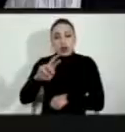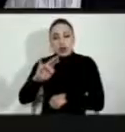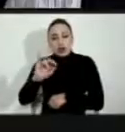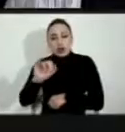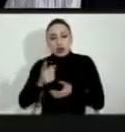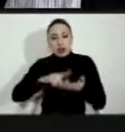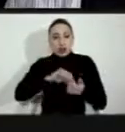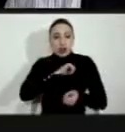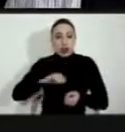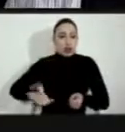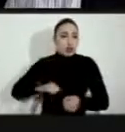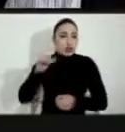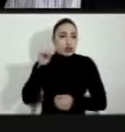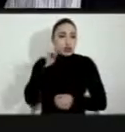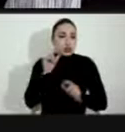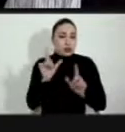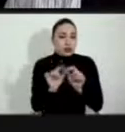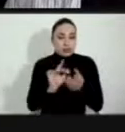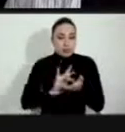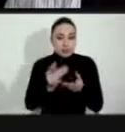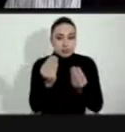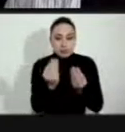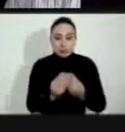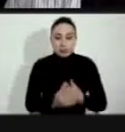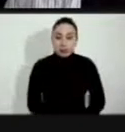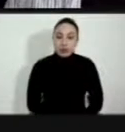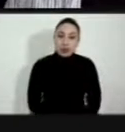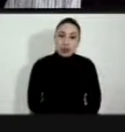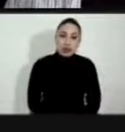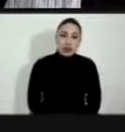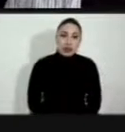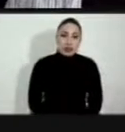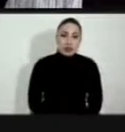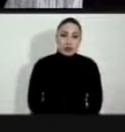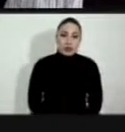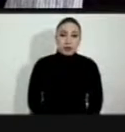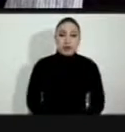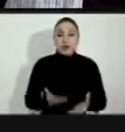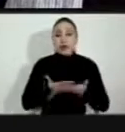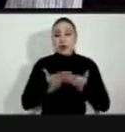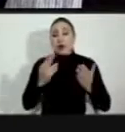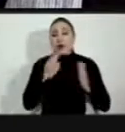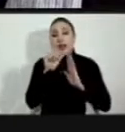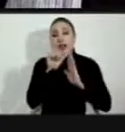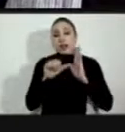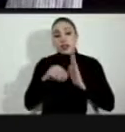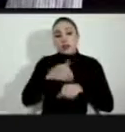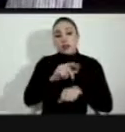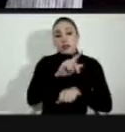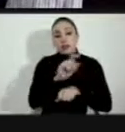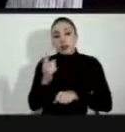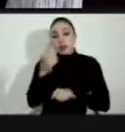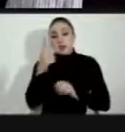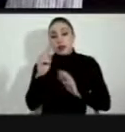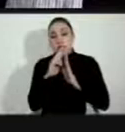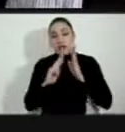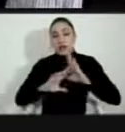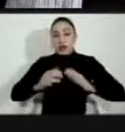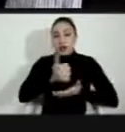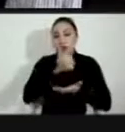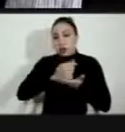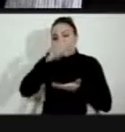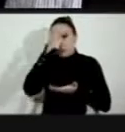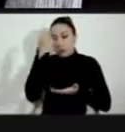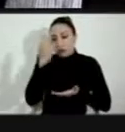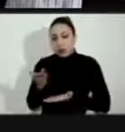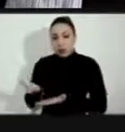gracias. Es cuanto, diputada presidenta. Gracias, diputada. En términos de lo dispuesto por el artículo 101 del Reglamento del Congreso de la Ciudad de México, consulte a la